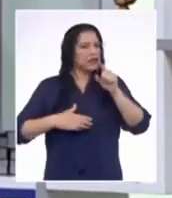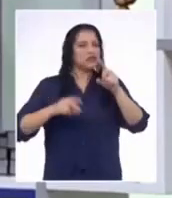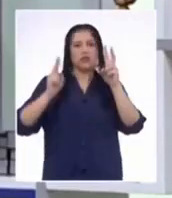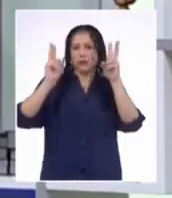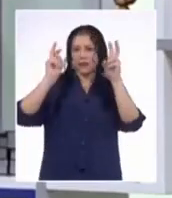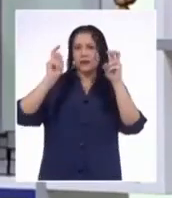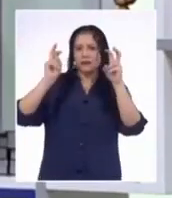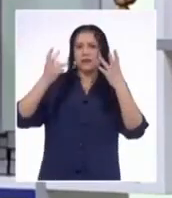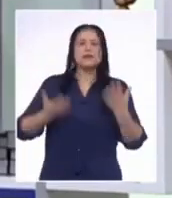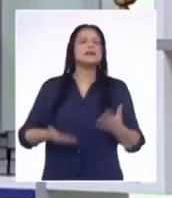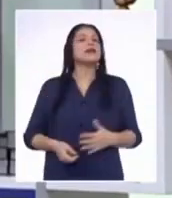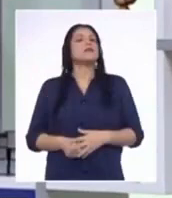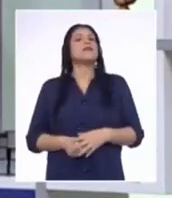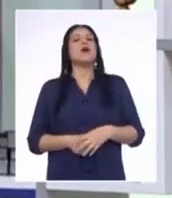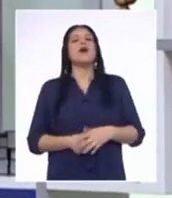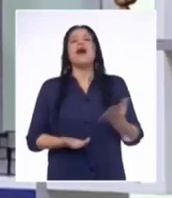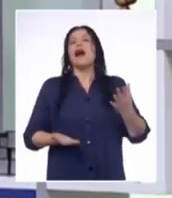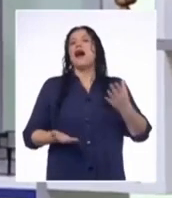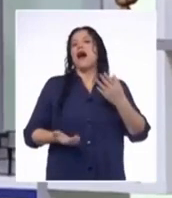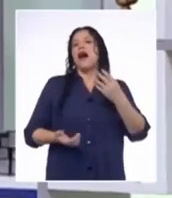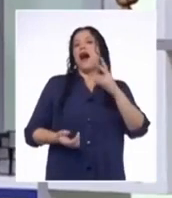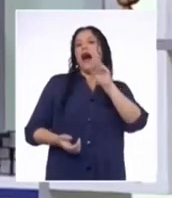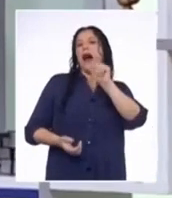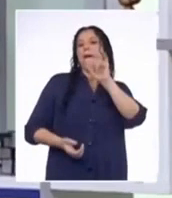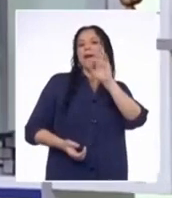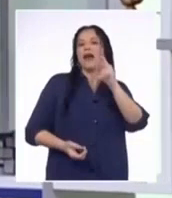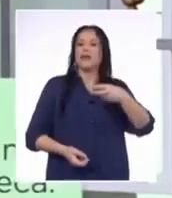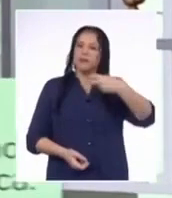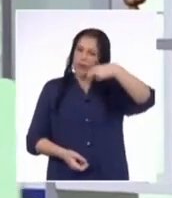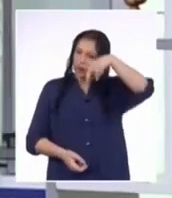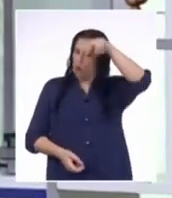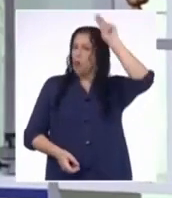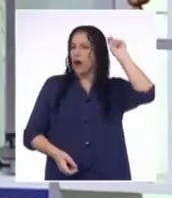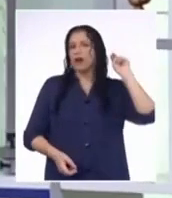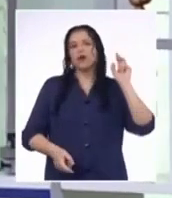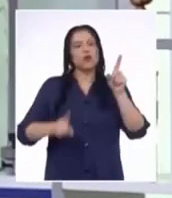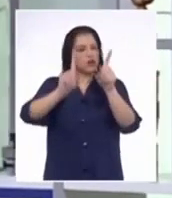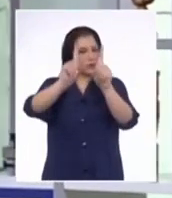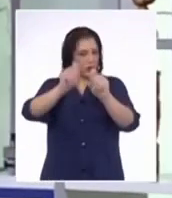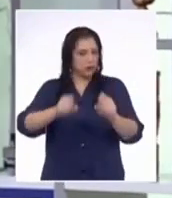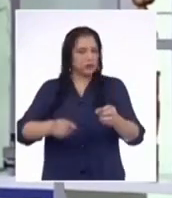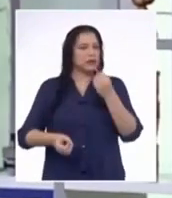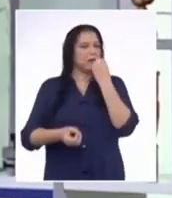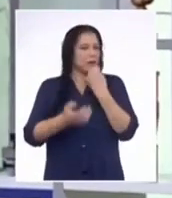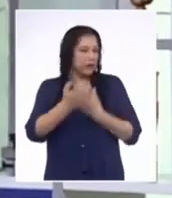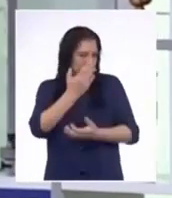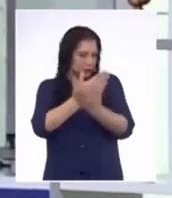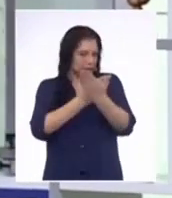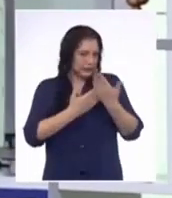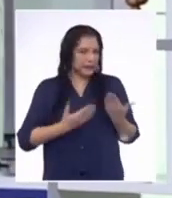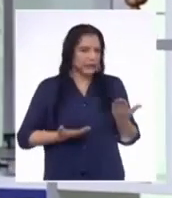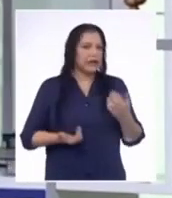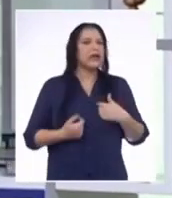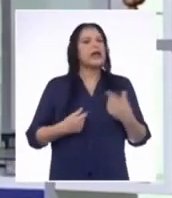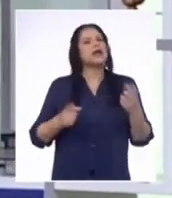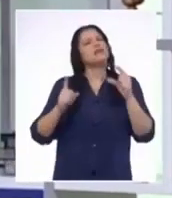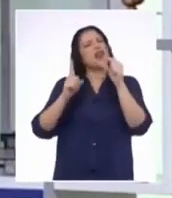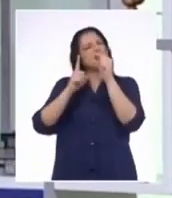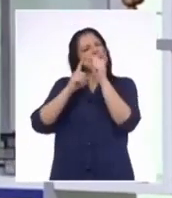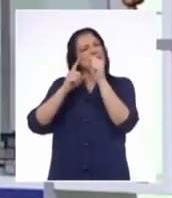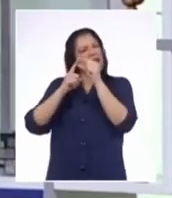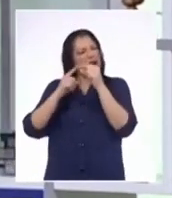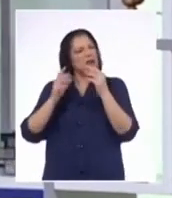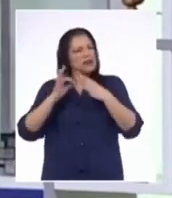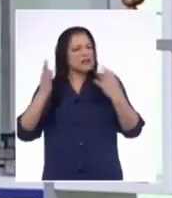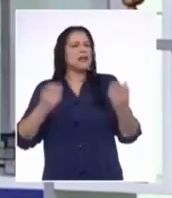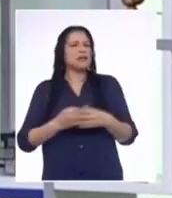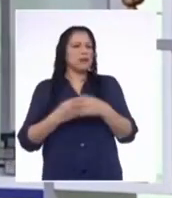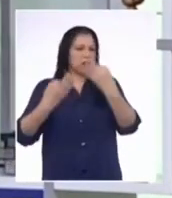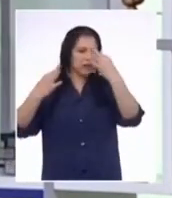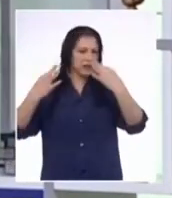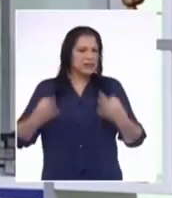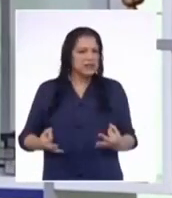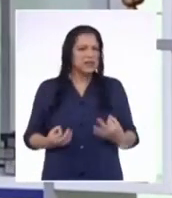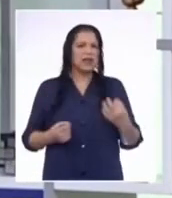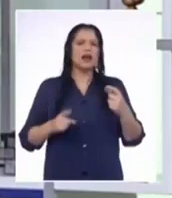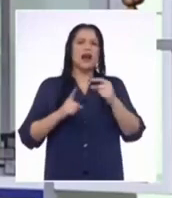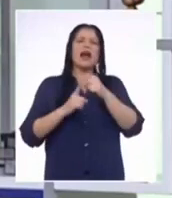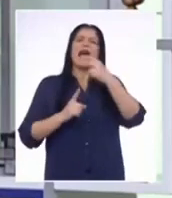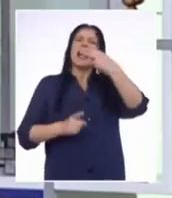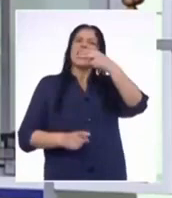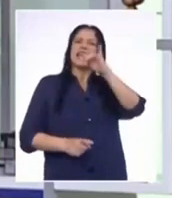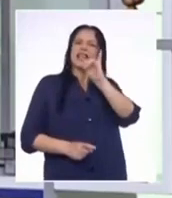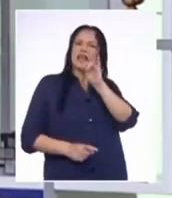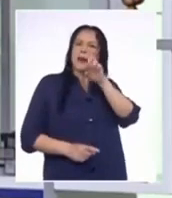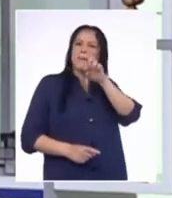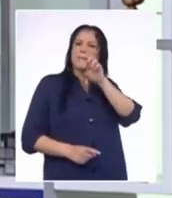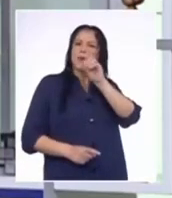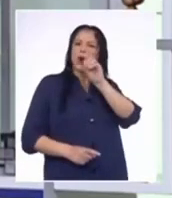tema, Abraham de Huánuco nos pregunta. Buenos días, profesora. Dentro de los términos financieros me encontré con el término